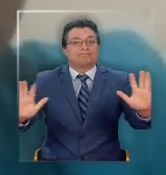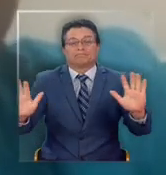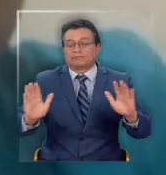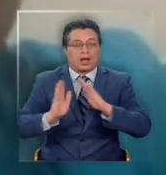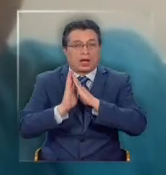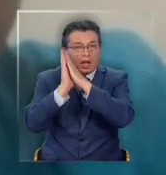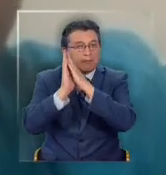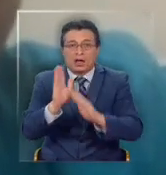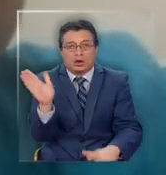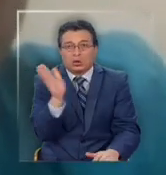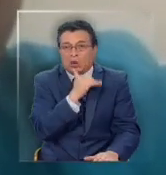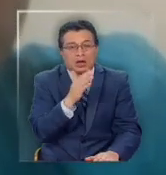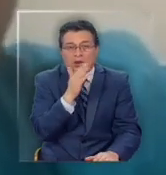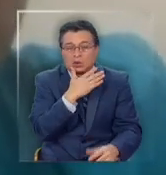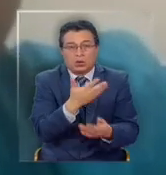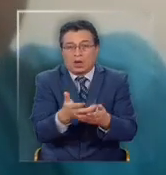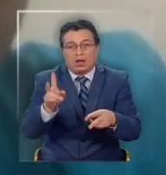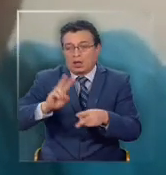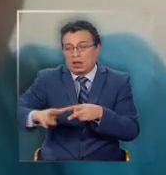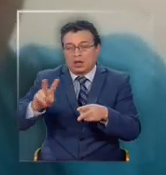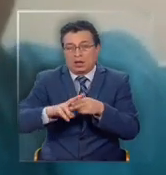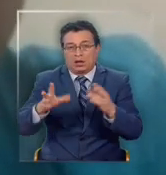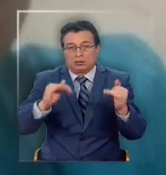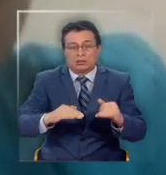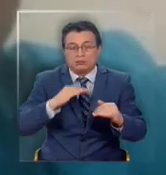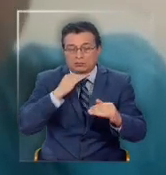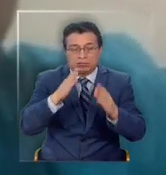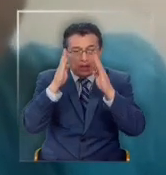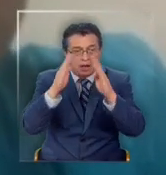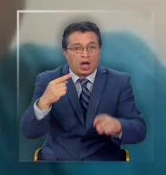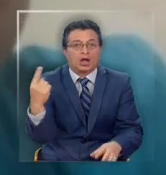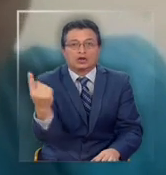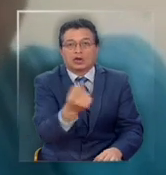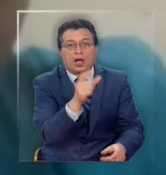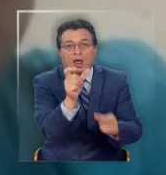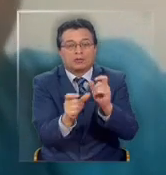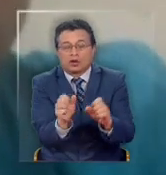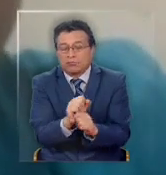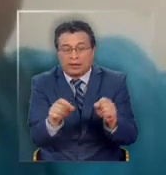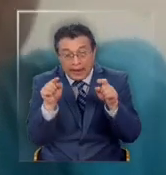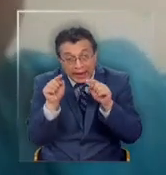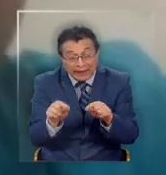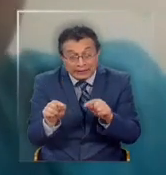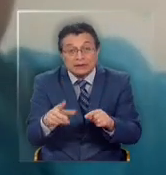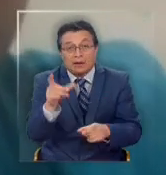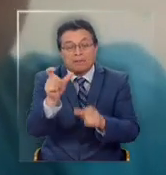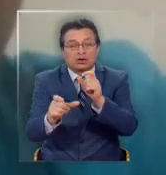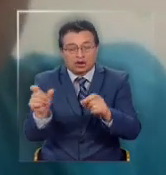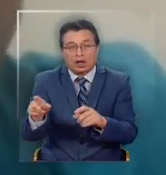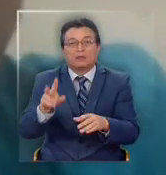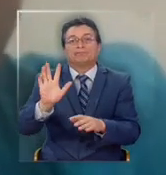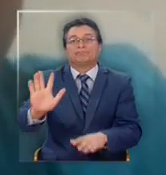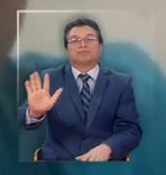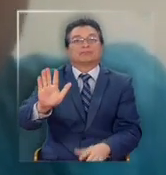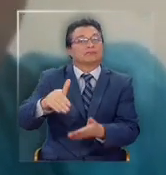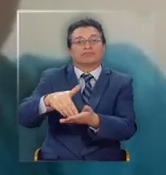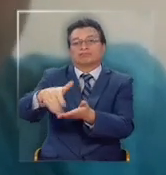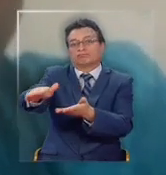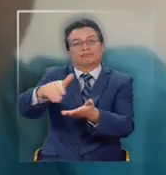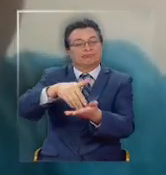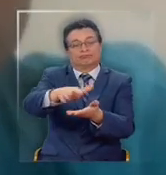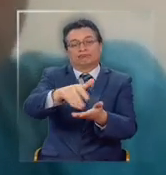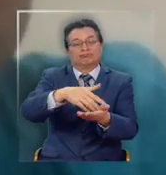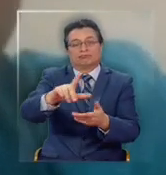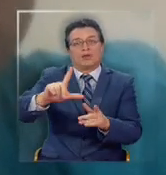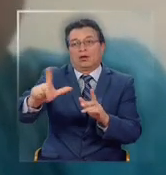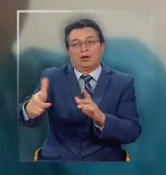podamos implementar para llegar a atender a toda la población, y ahí es cuando pacientes se van a empezar a quedar fuera o van a